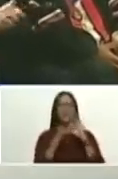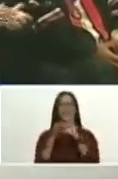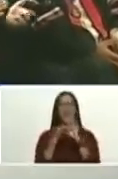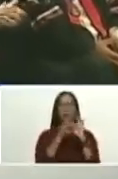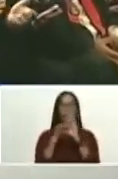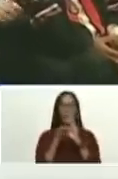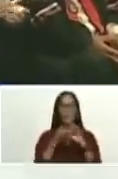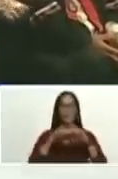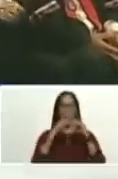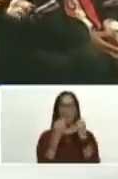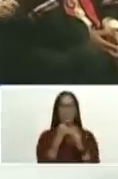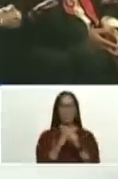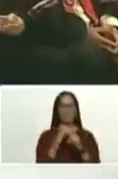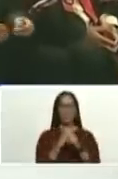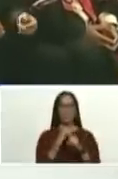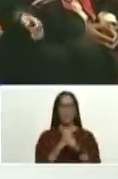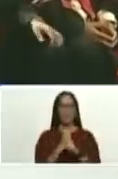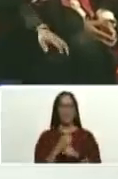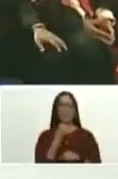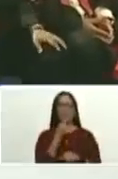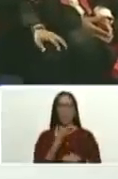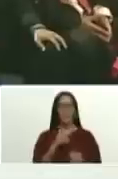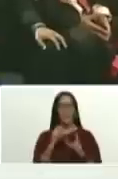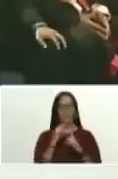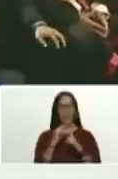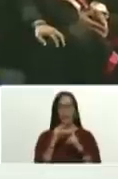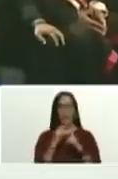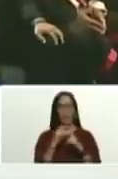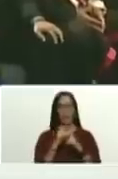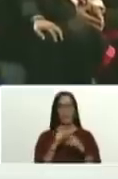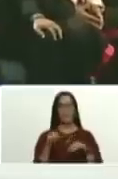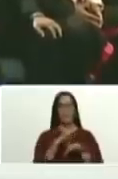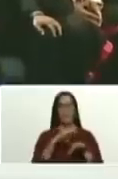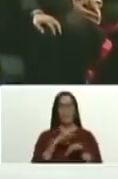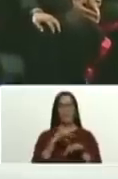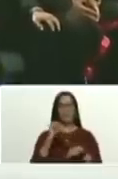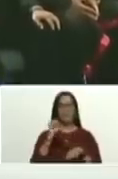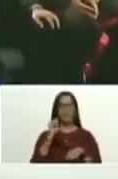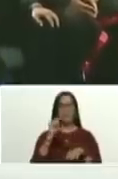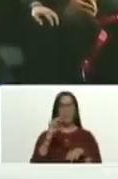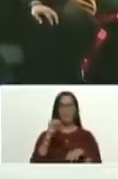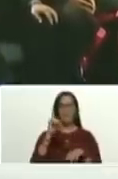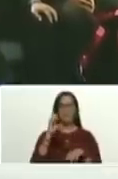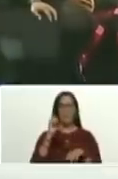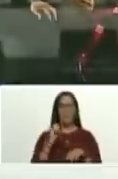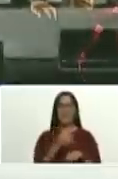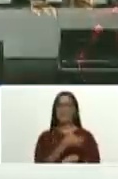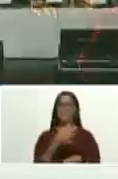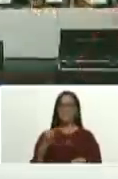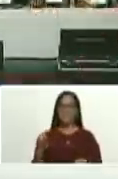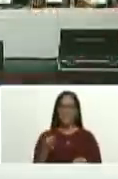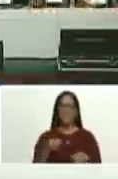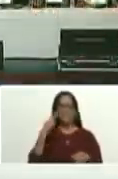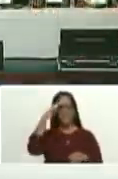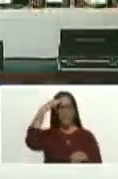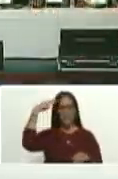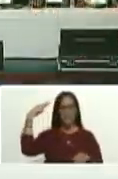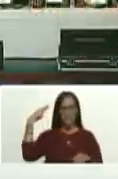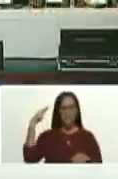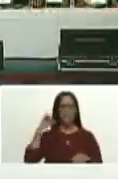clase obrera. Excelentes palabras de la ministra Sandra Oblita. Excelentes reflexiones de